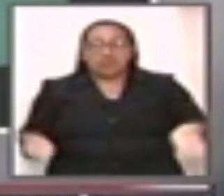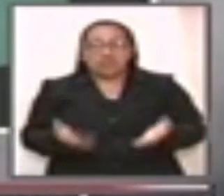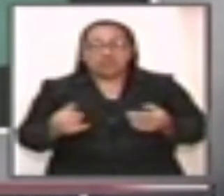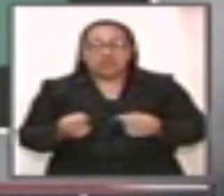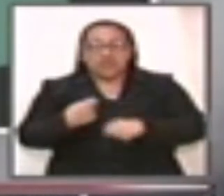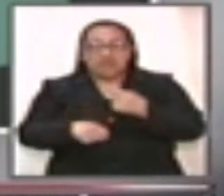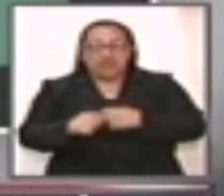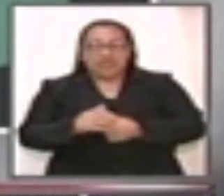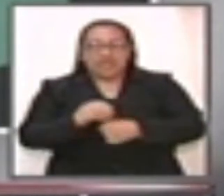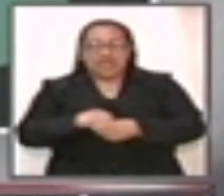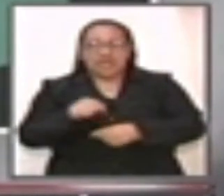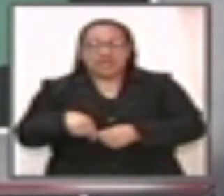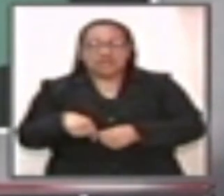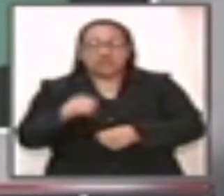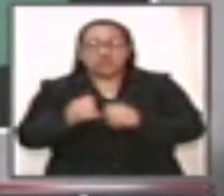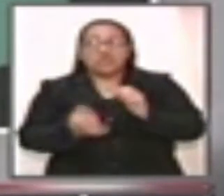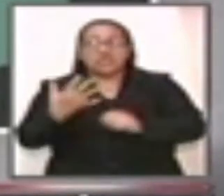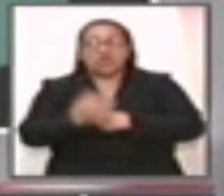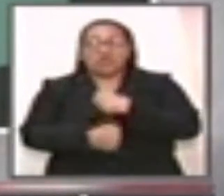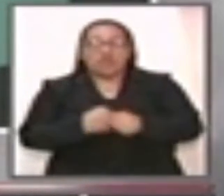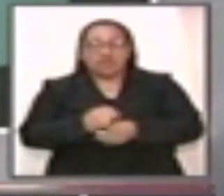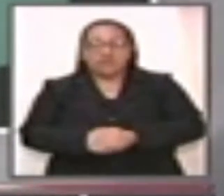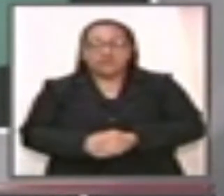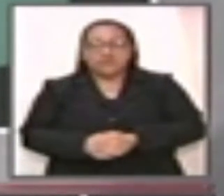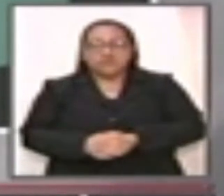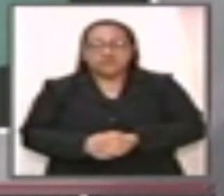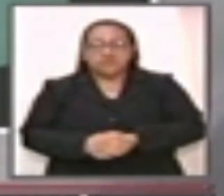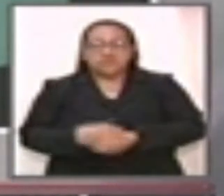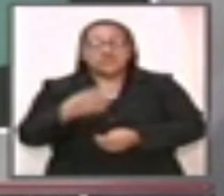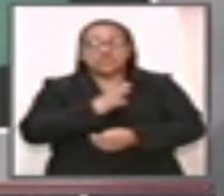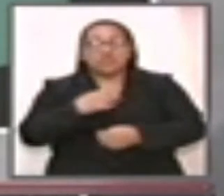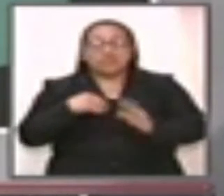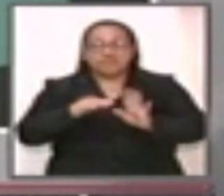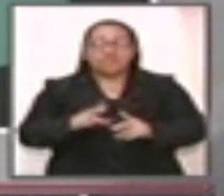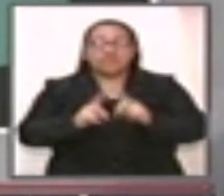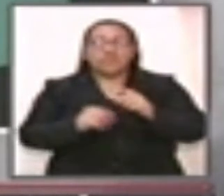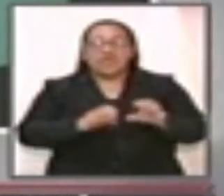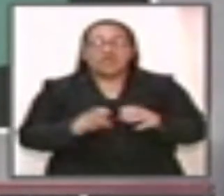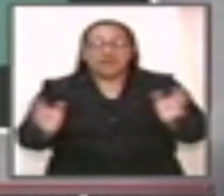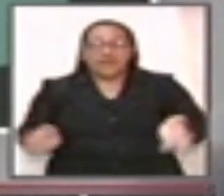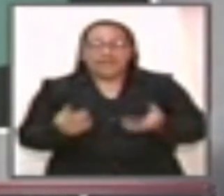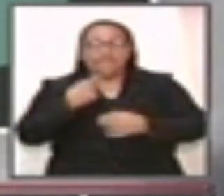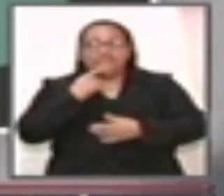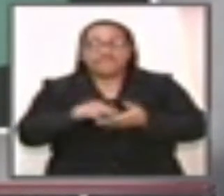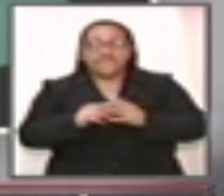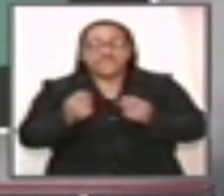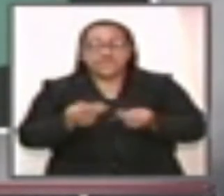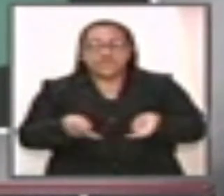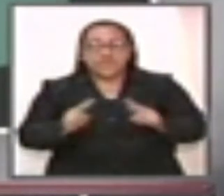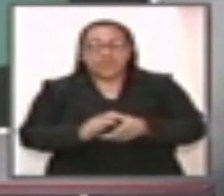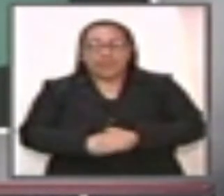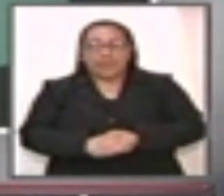de exportaciones en estos 5 años de gobierno, donde tenemos actividades de promoción que se han casi